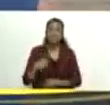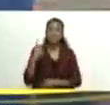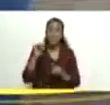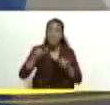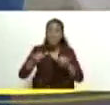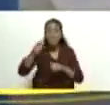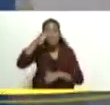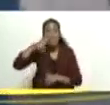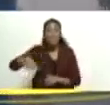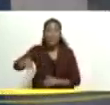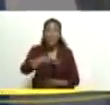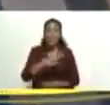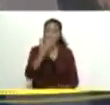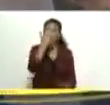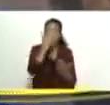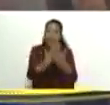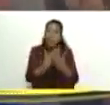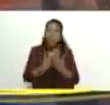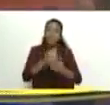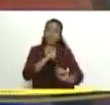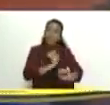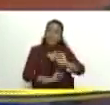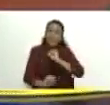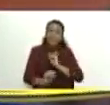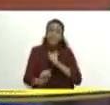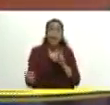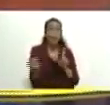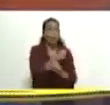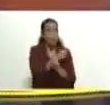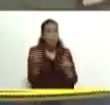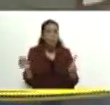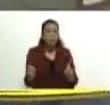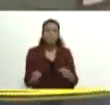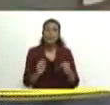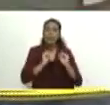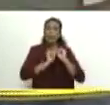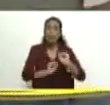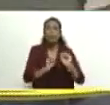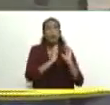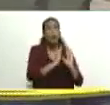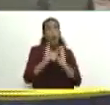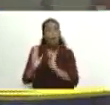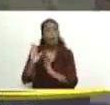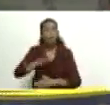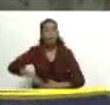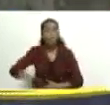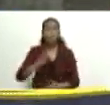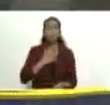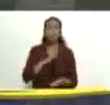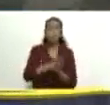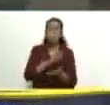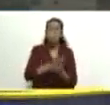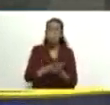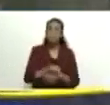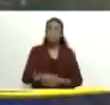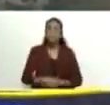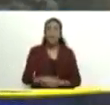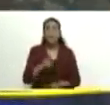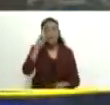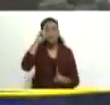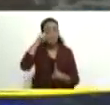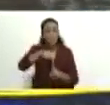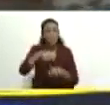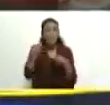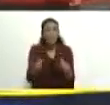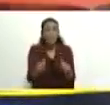pueblo, que están al frente pues, de la defensa contra la violencia, ordenando el territorio para que, de alguna